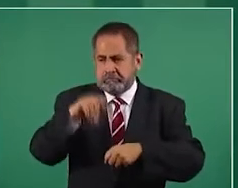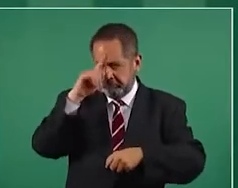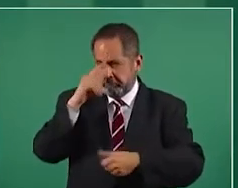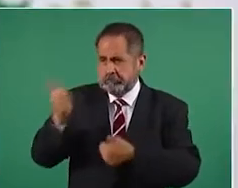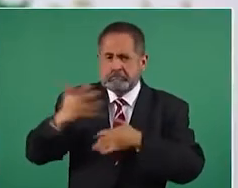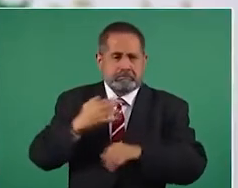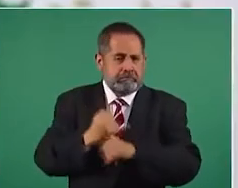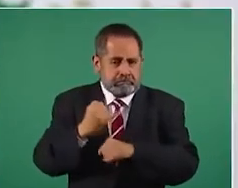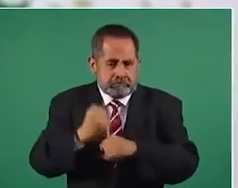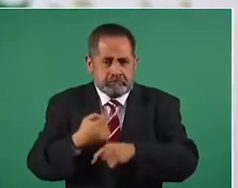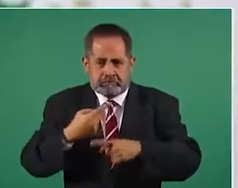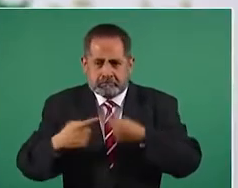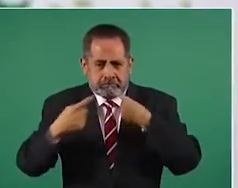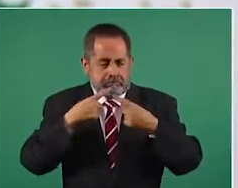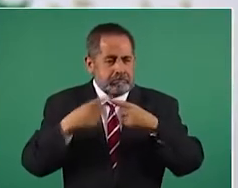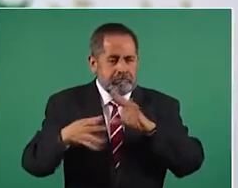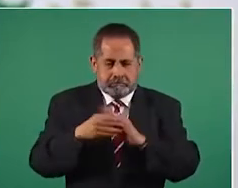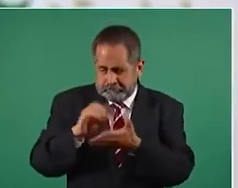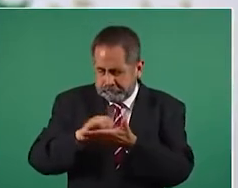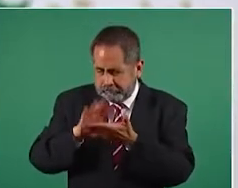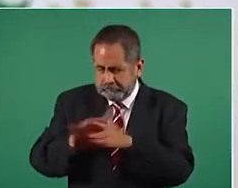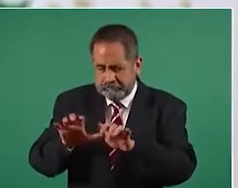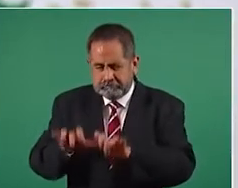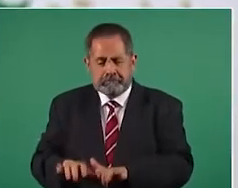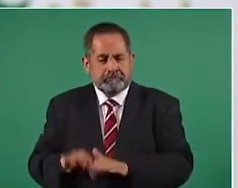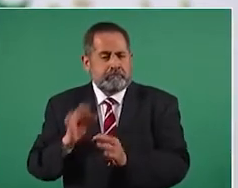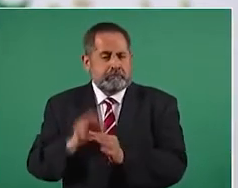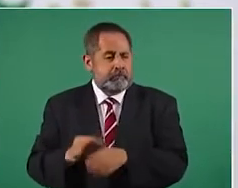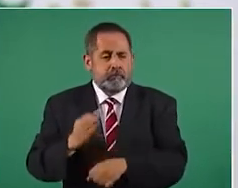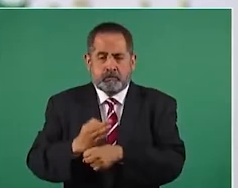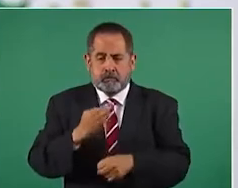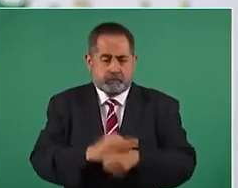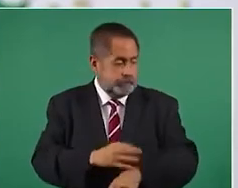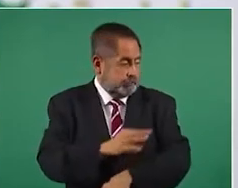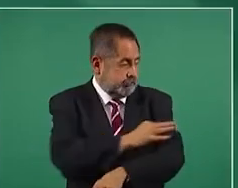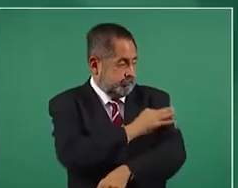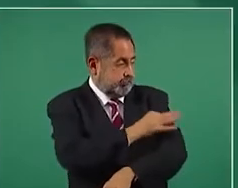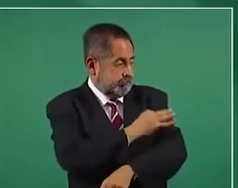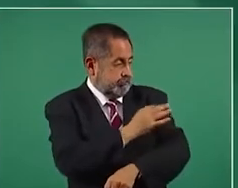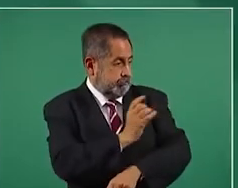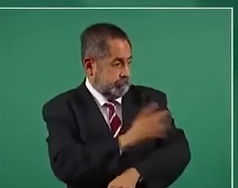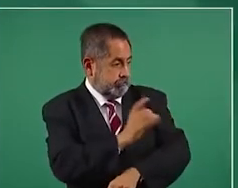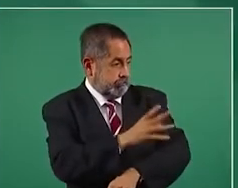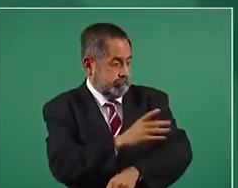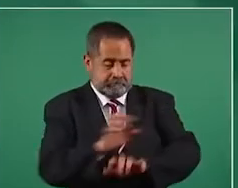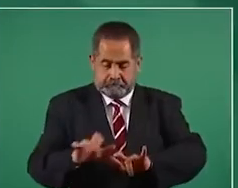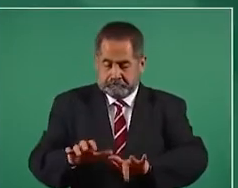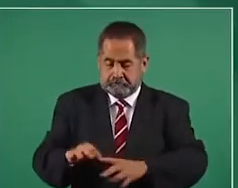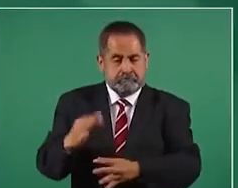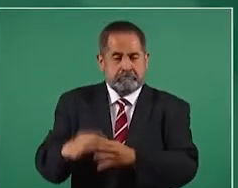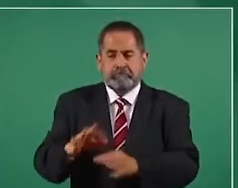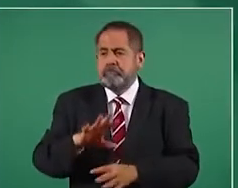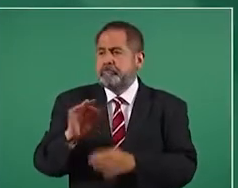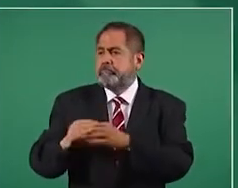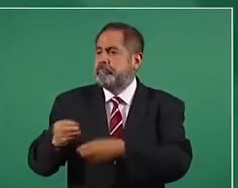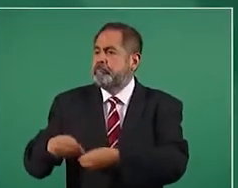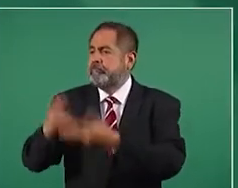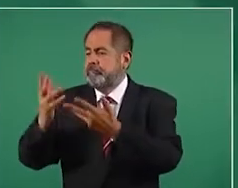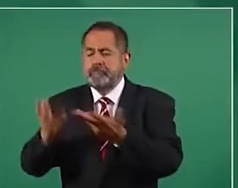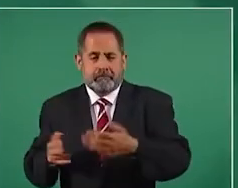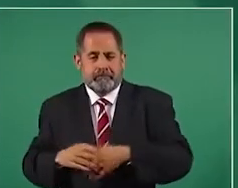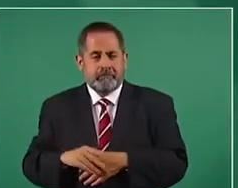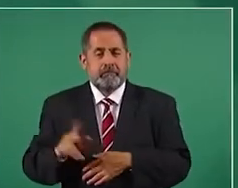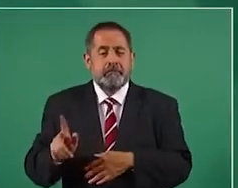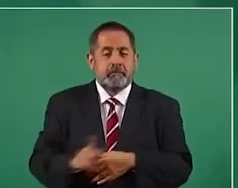pleno a internet y se puede registrar en tiempo real a cada una de las personas que se vacunan. En las